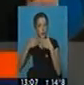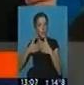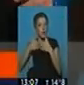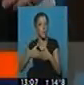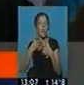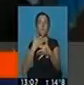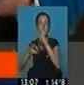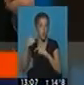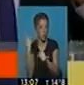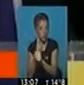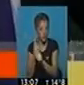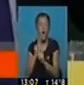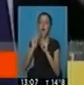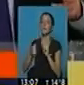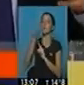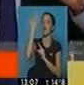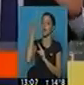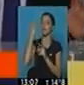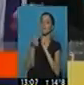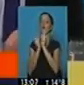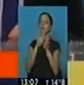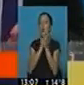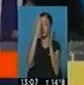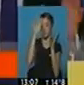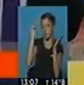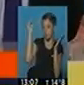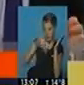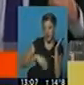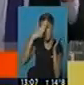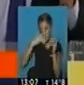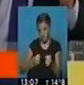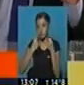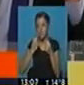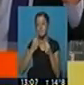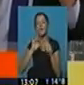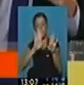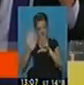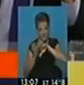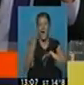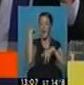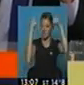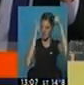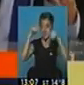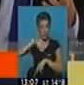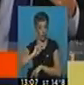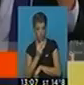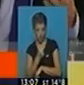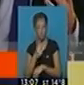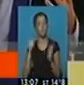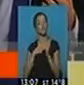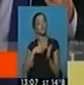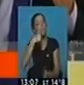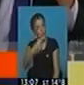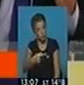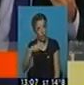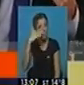un referéndum de la reforma constitucional y se repuso de eso. Está bien, antes estaba Chávez y ahora no está Chávez. Mi pregunta es, ¿vos pensás que ahora Venezuela estalla